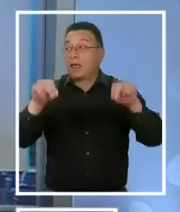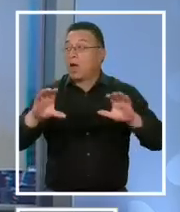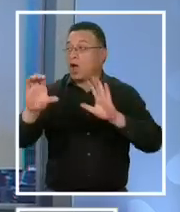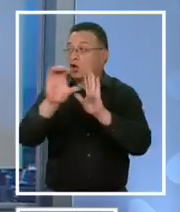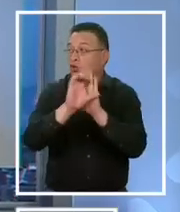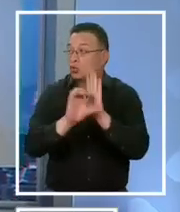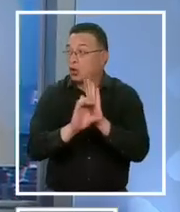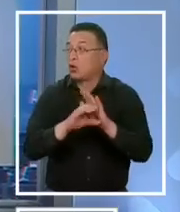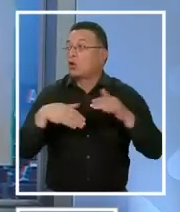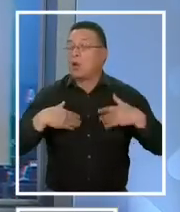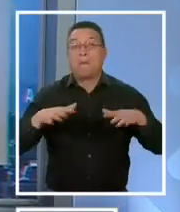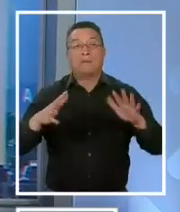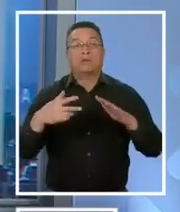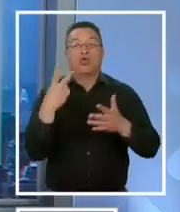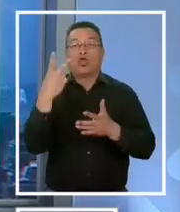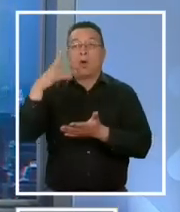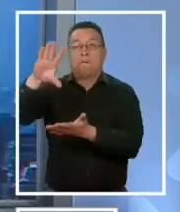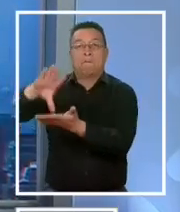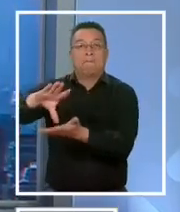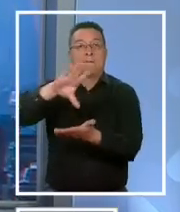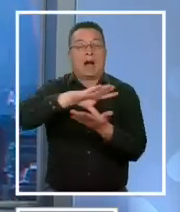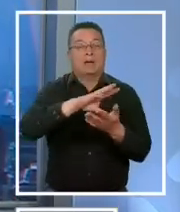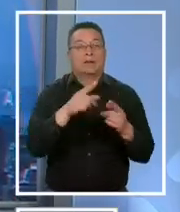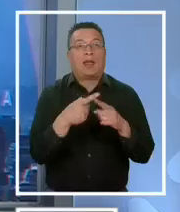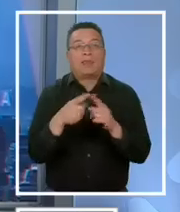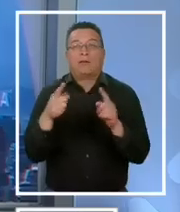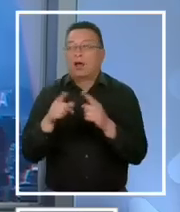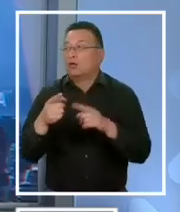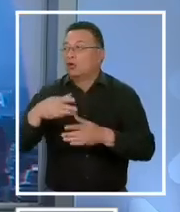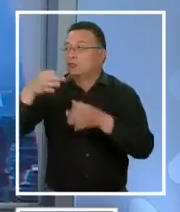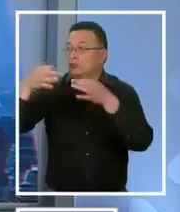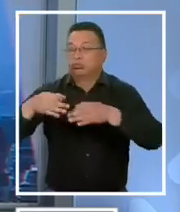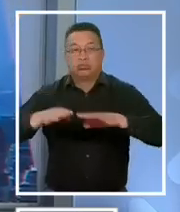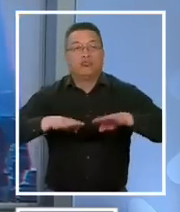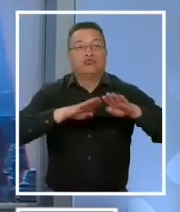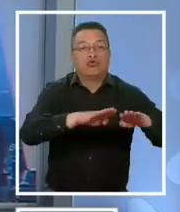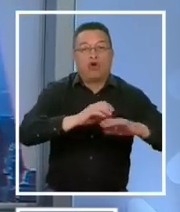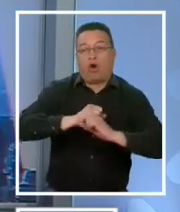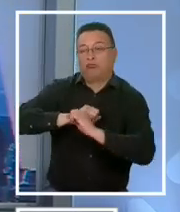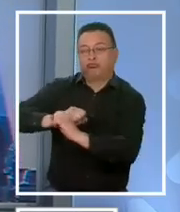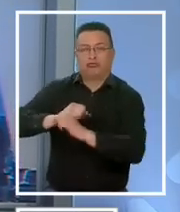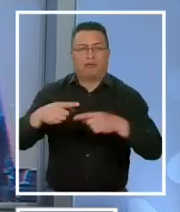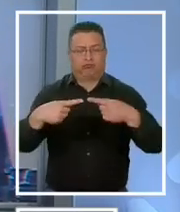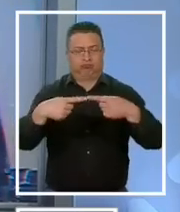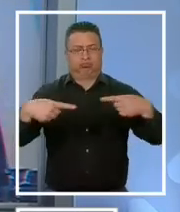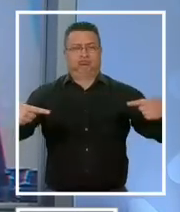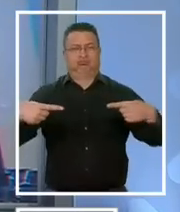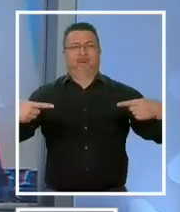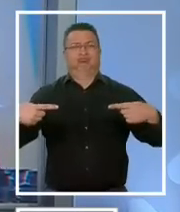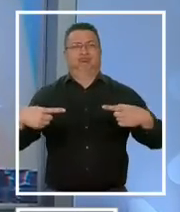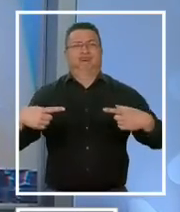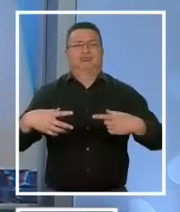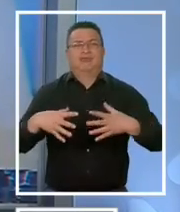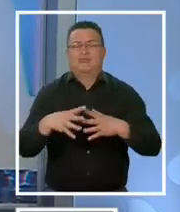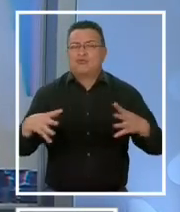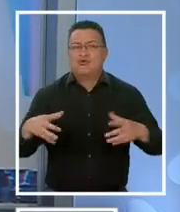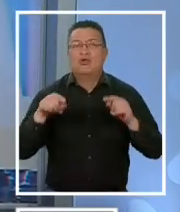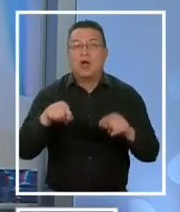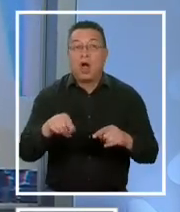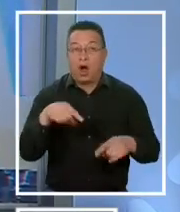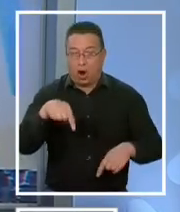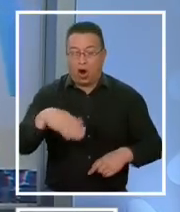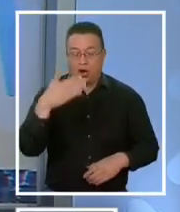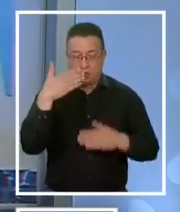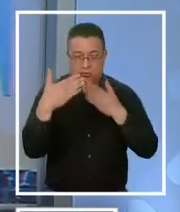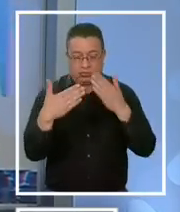y parece que estamos en dos países distintos oficialismo y oposición más distantes que nunca Parece ser vamos a conversar también de ese tema